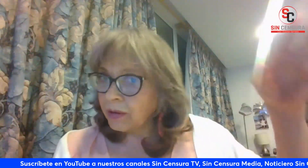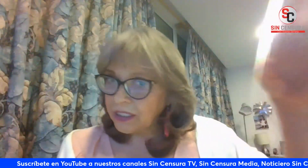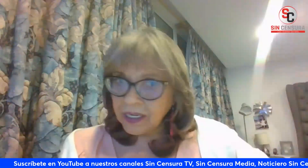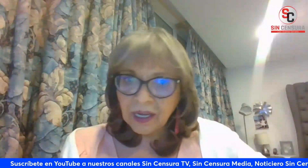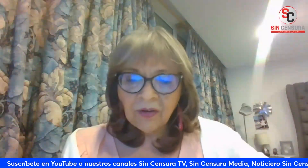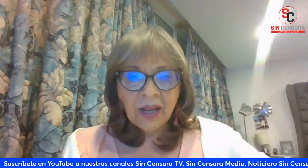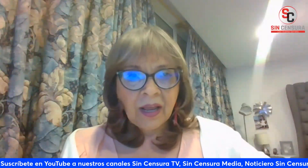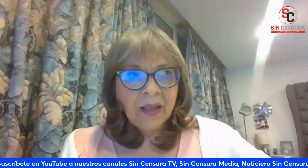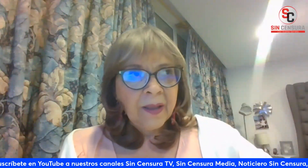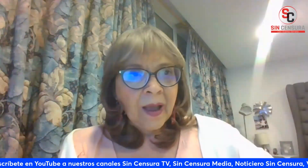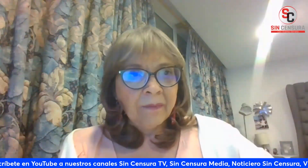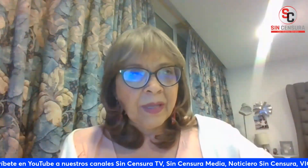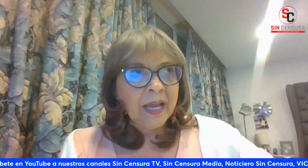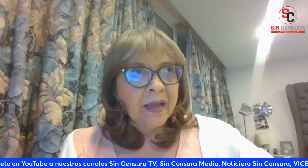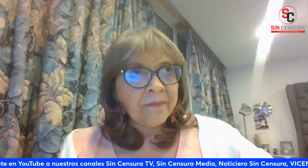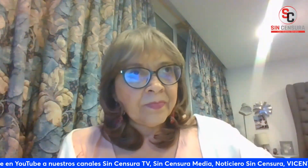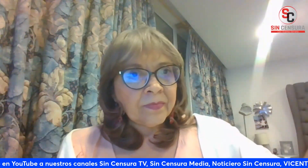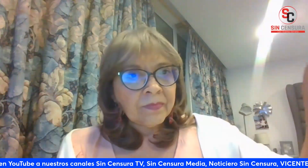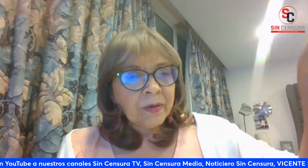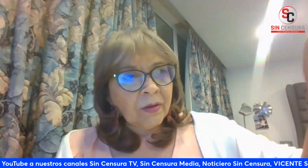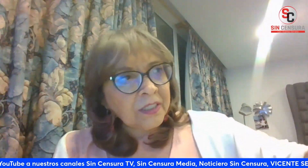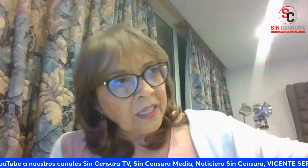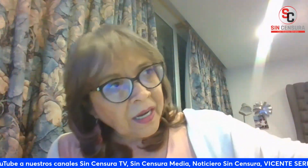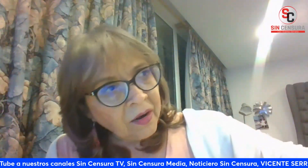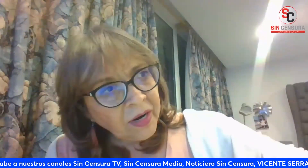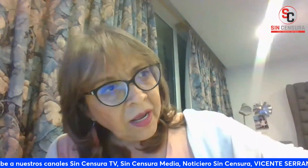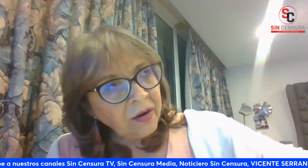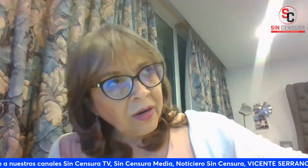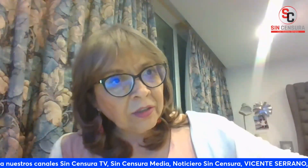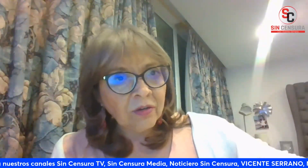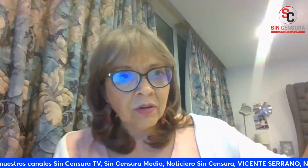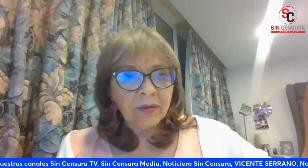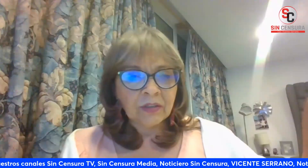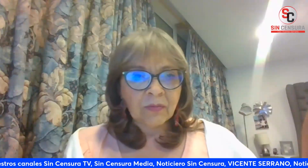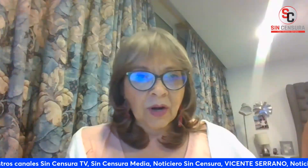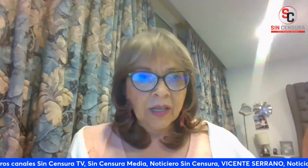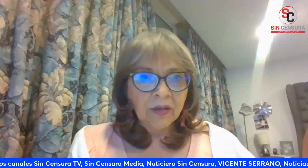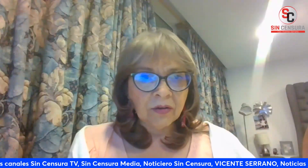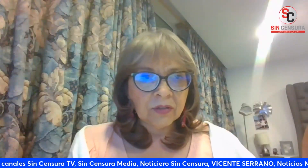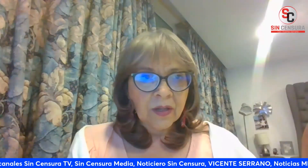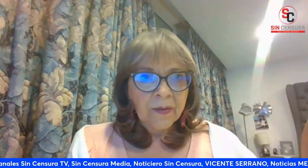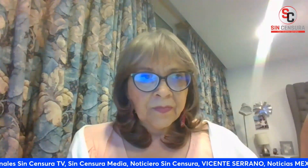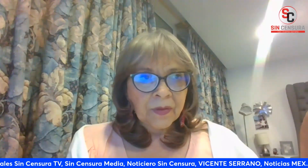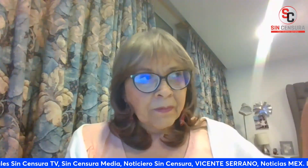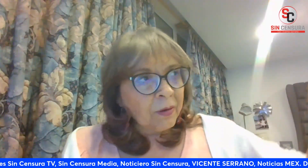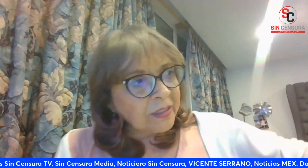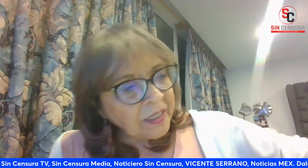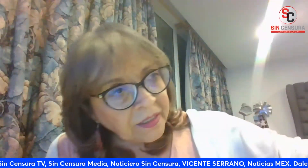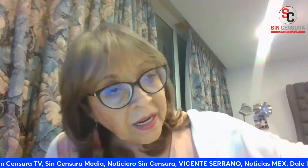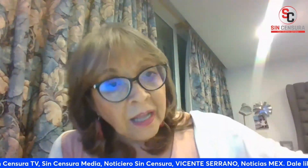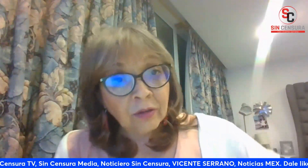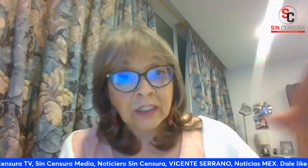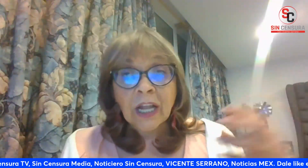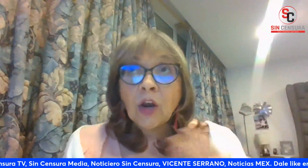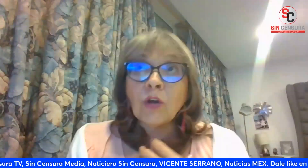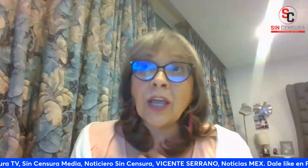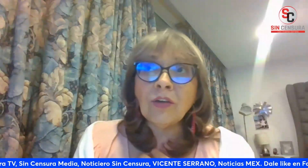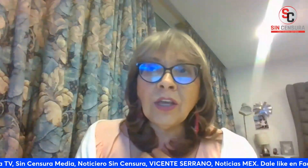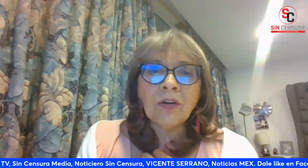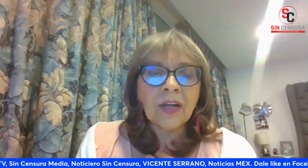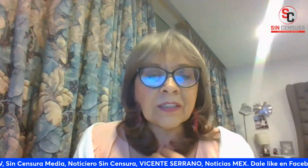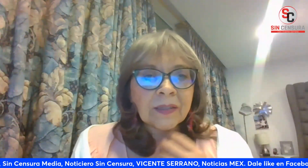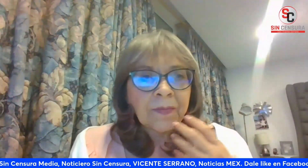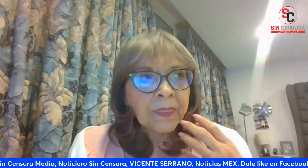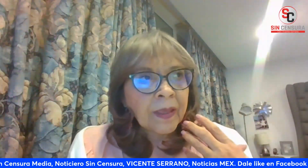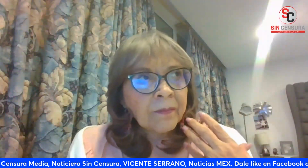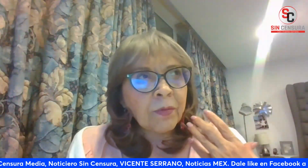dejen. Pero así dejaron a Piña. Pero así dejaron a Lorenzo Córdoba y sus monaguillos. Pero así, entonces, lo que